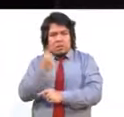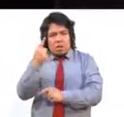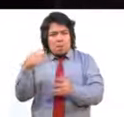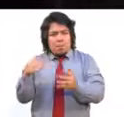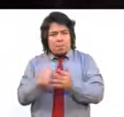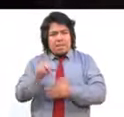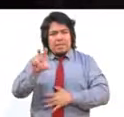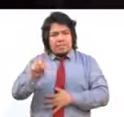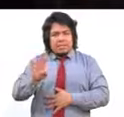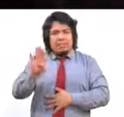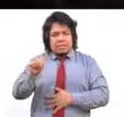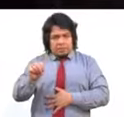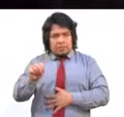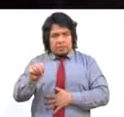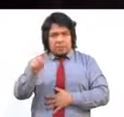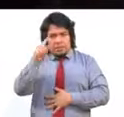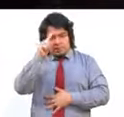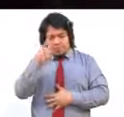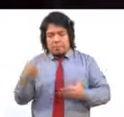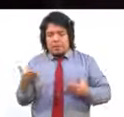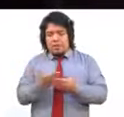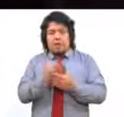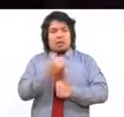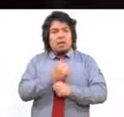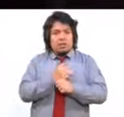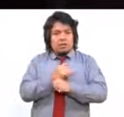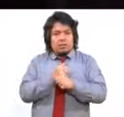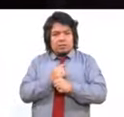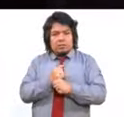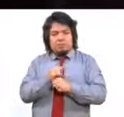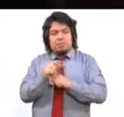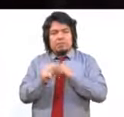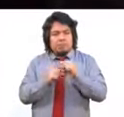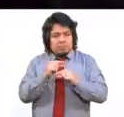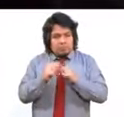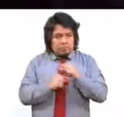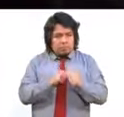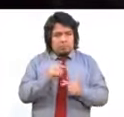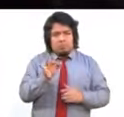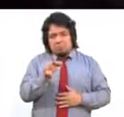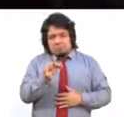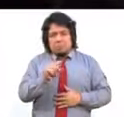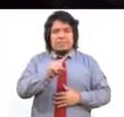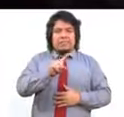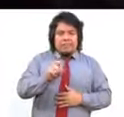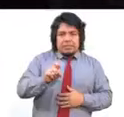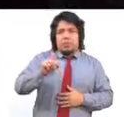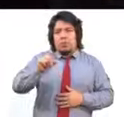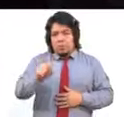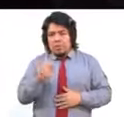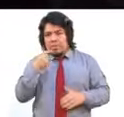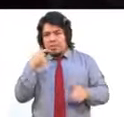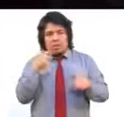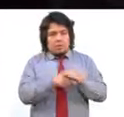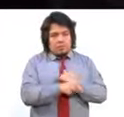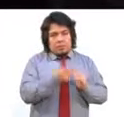1.039 han dado para carpetas de investigación. Es decir, que poco más de 120 casos las mujeres